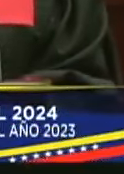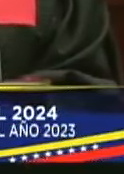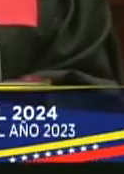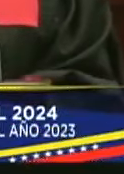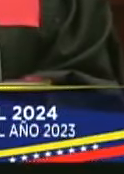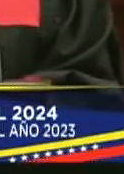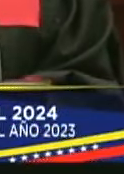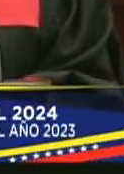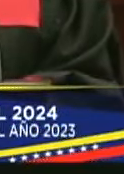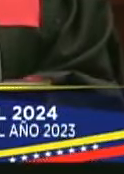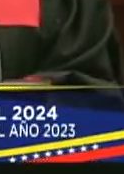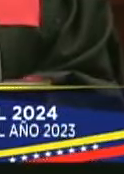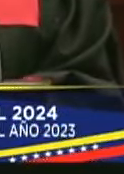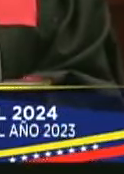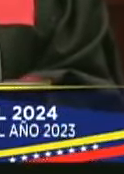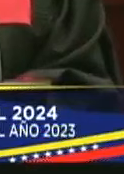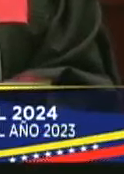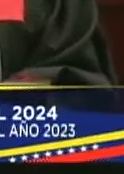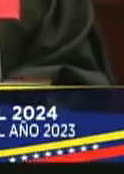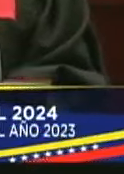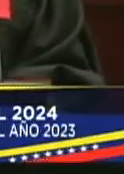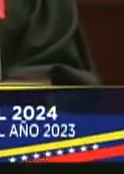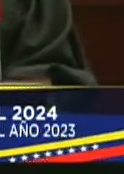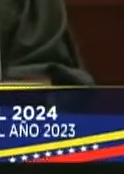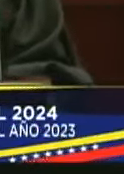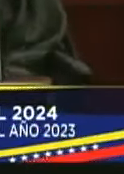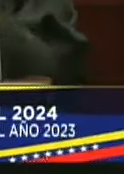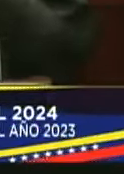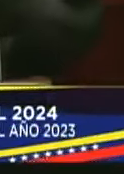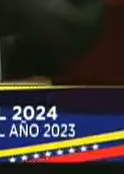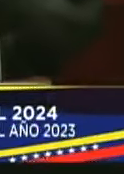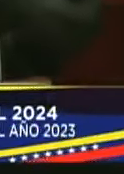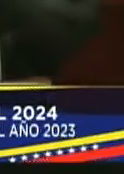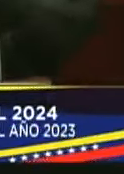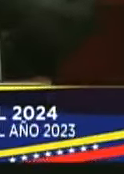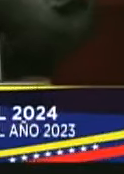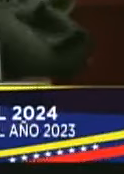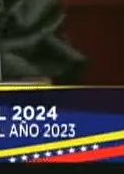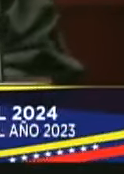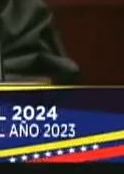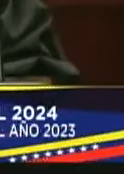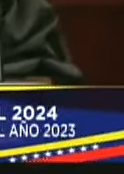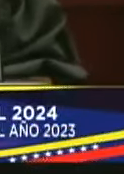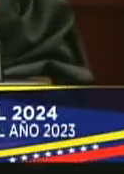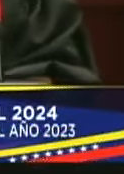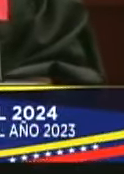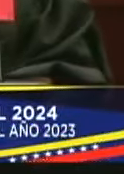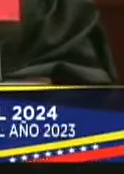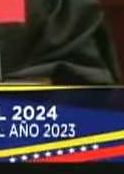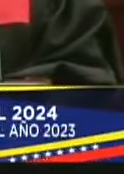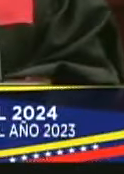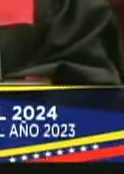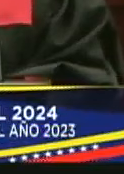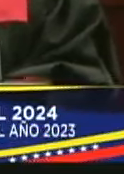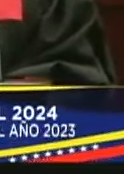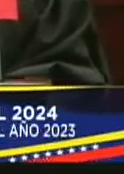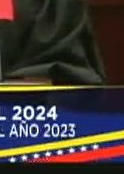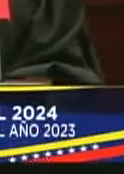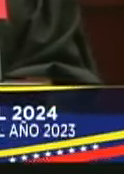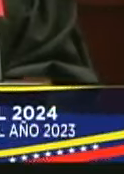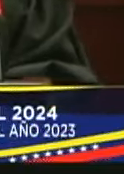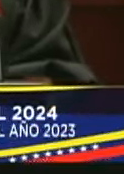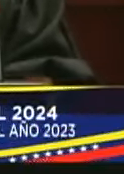cobró en esta década en toda América Latina proporciones masivas, produciendo la desnacionalización de